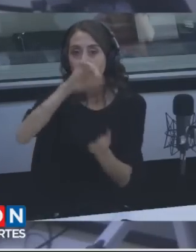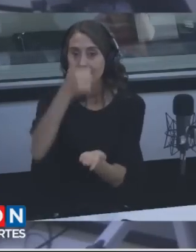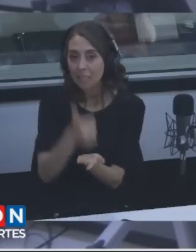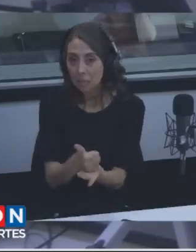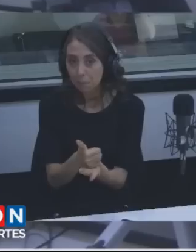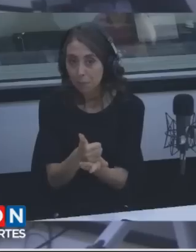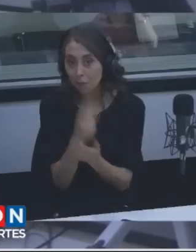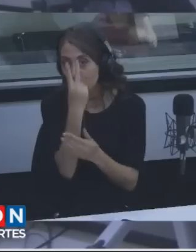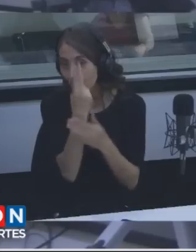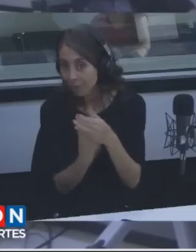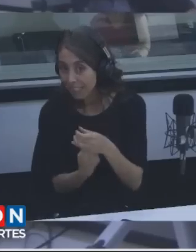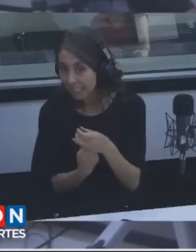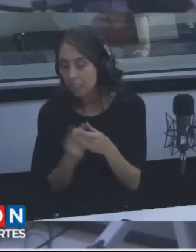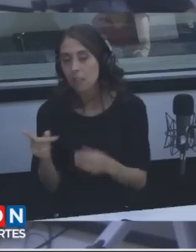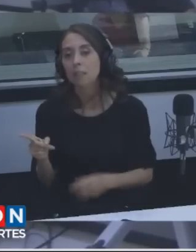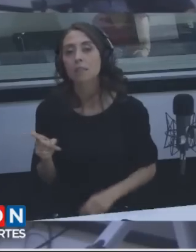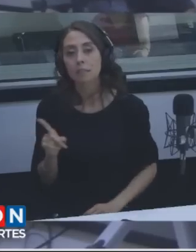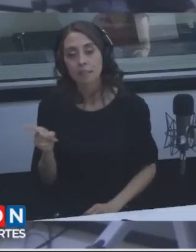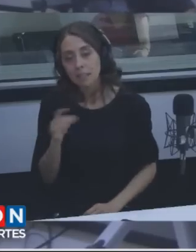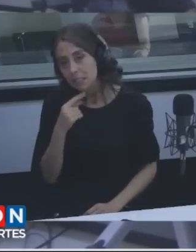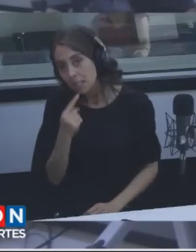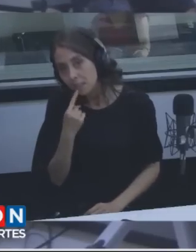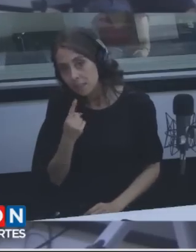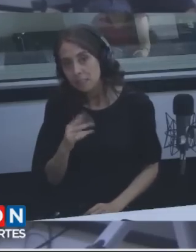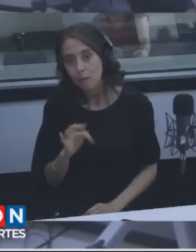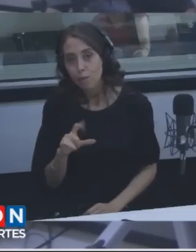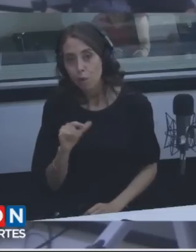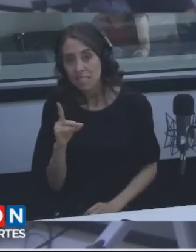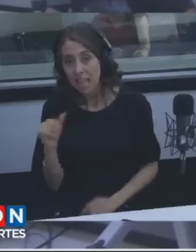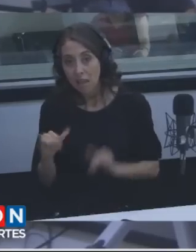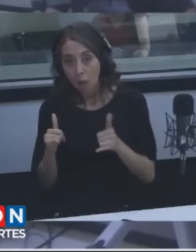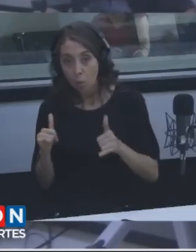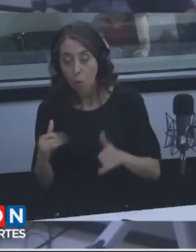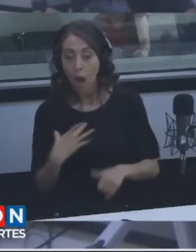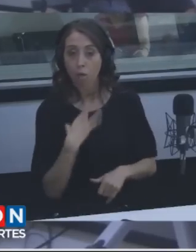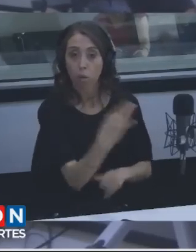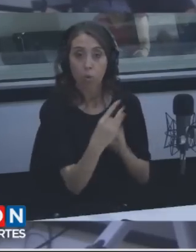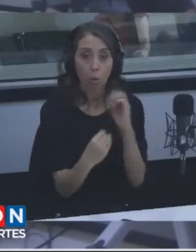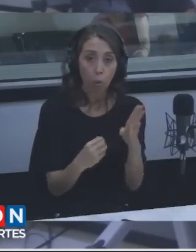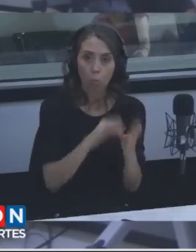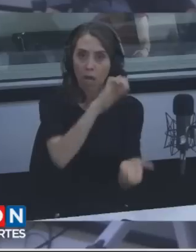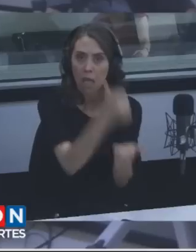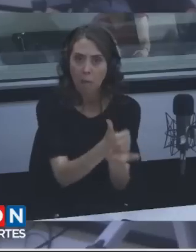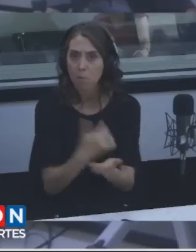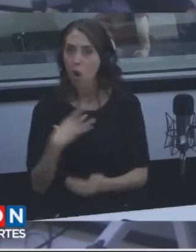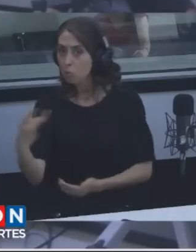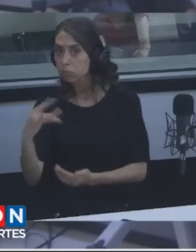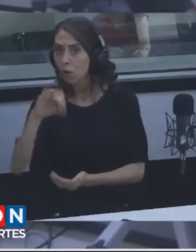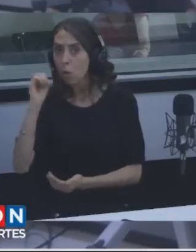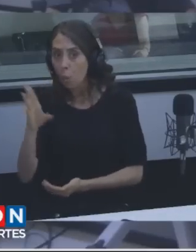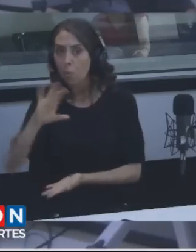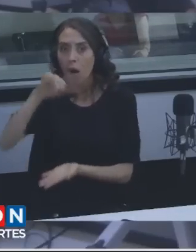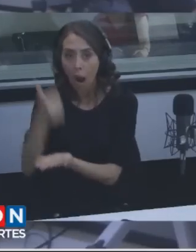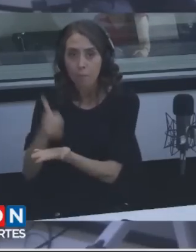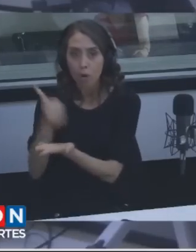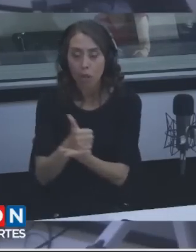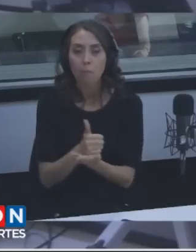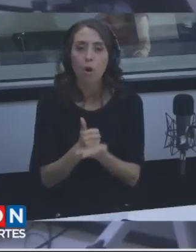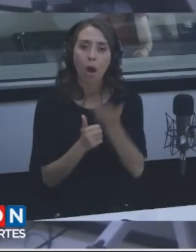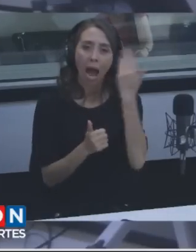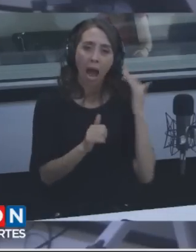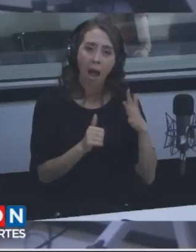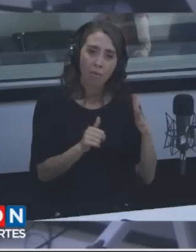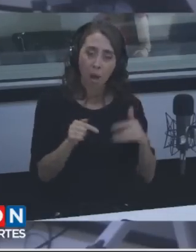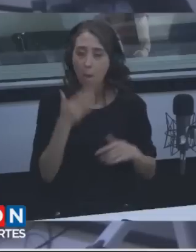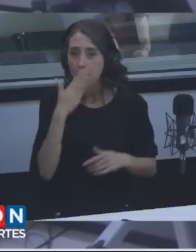José Pedro Fuensalida, que dicen que es la cábala porque equipo donde está, su equipo sale campeón. ¿Sienten que han sido más regulares que el torneo anterior, José